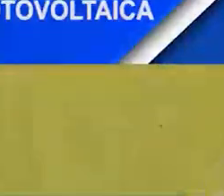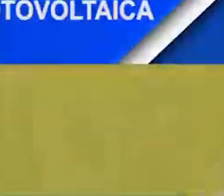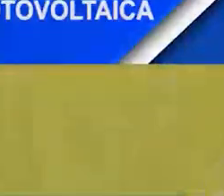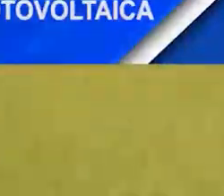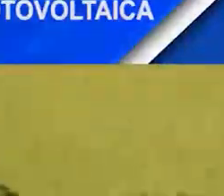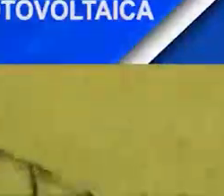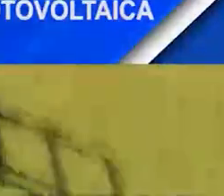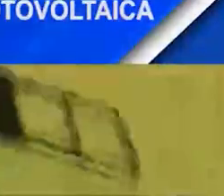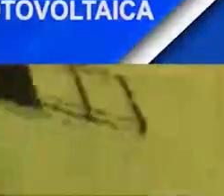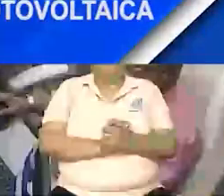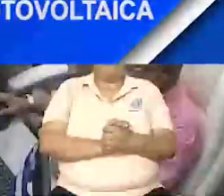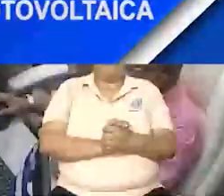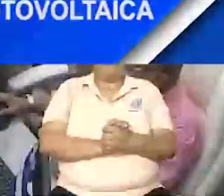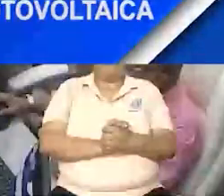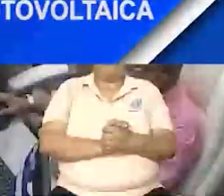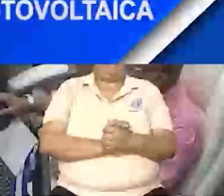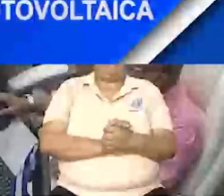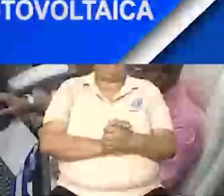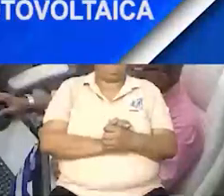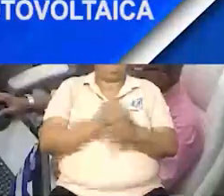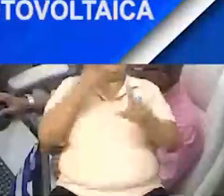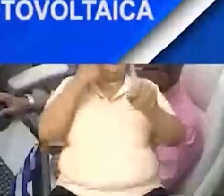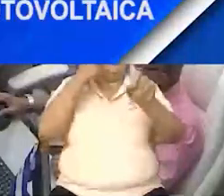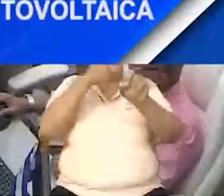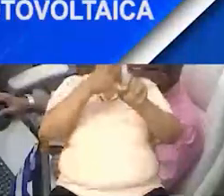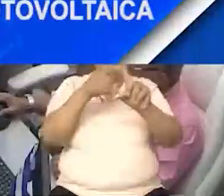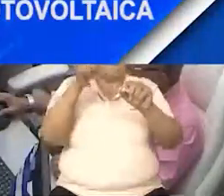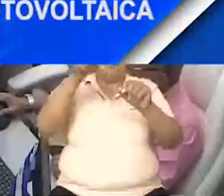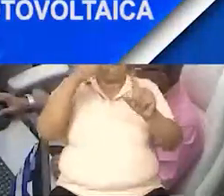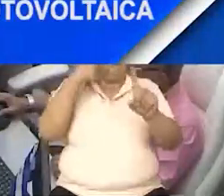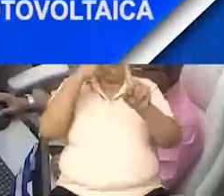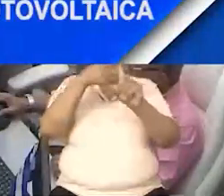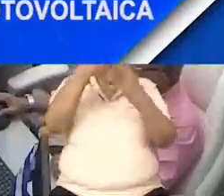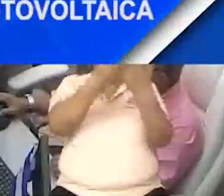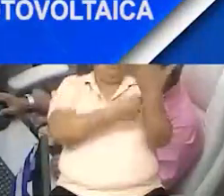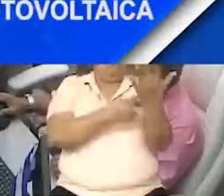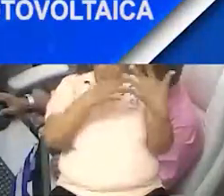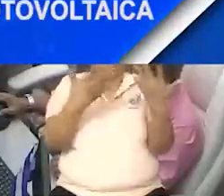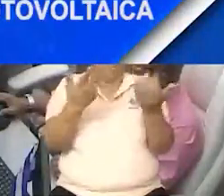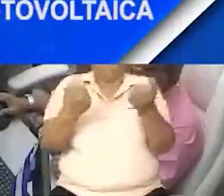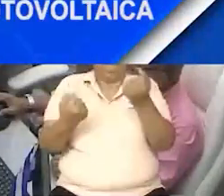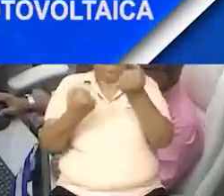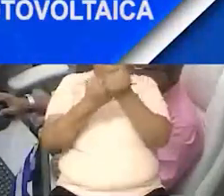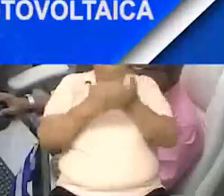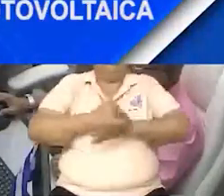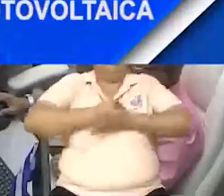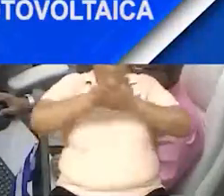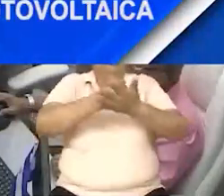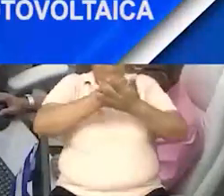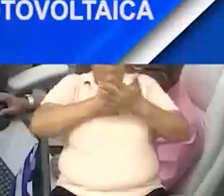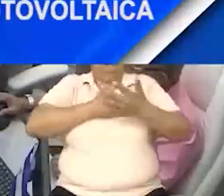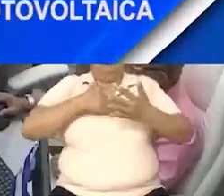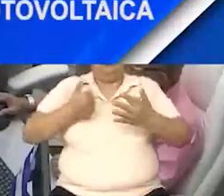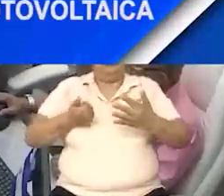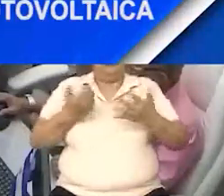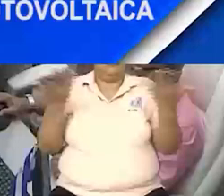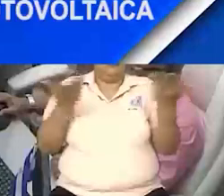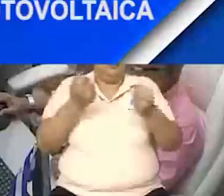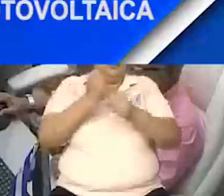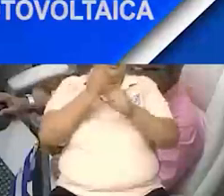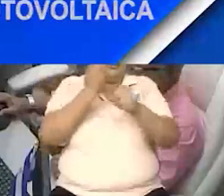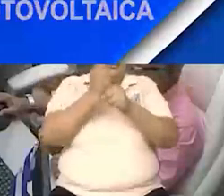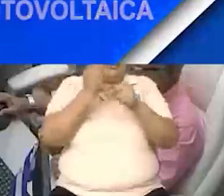departamento de matagalpa El objetivo del proyecto es contribuir mejorar la eficiencia